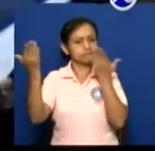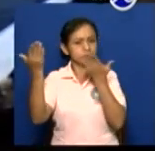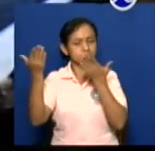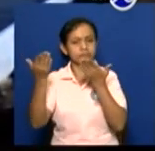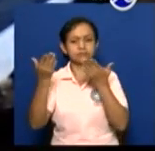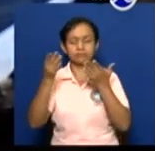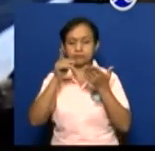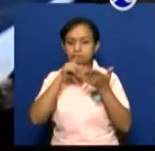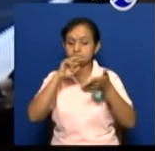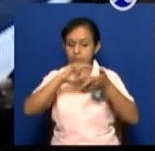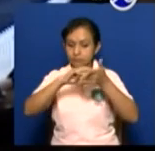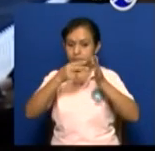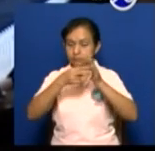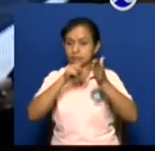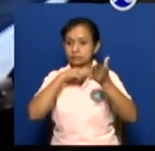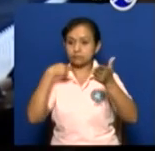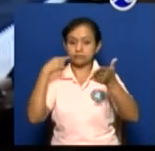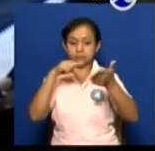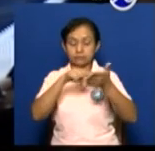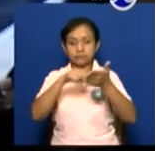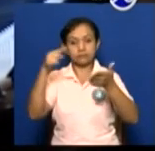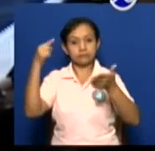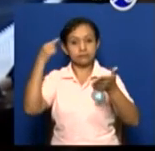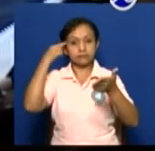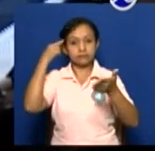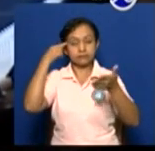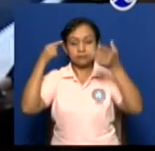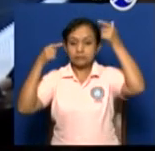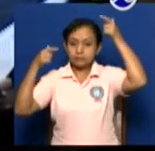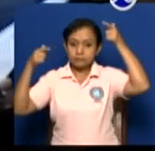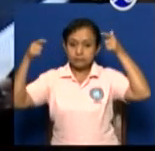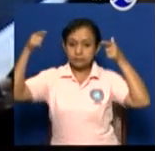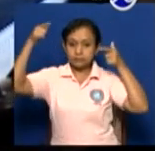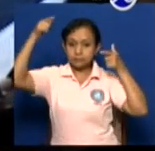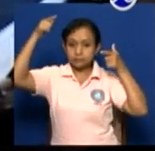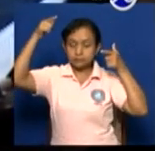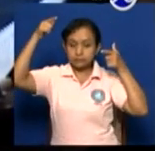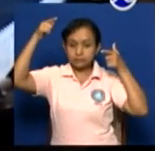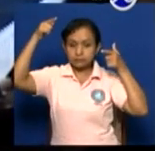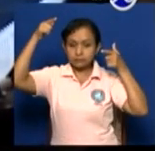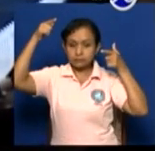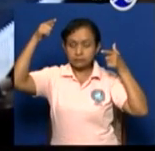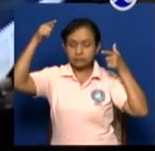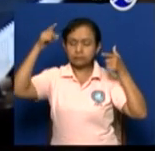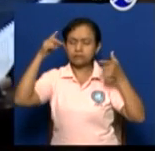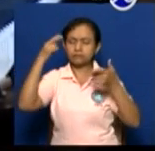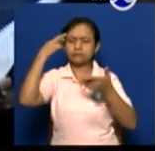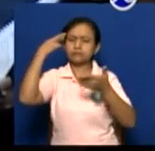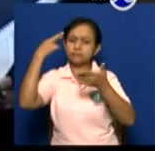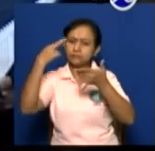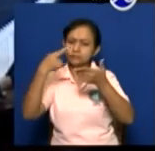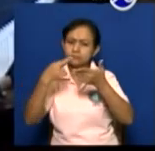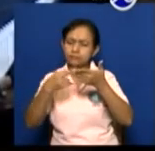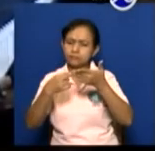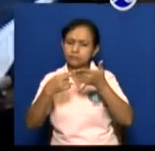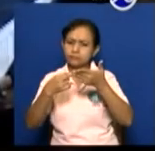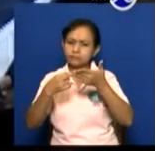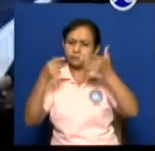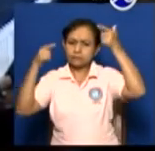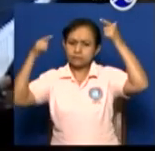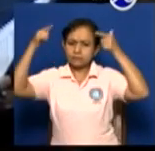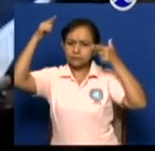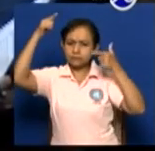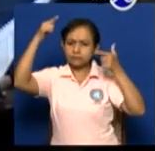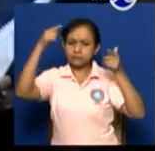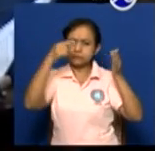tenga sentido la reflexión sobre Sandino, debemos concebirlo no como una